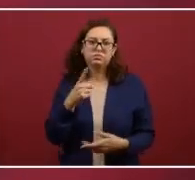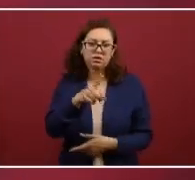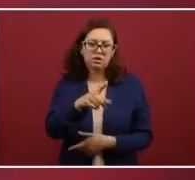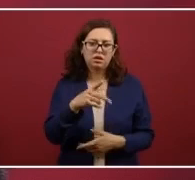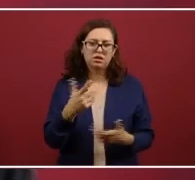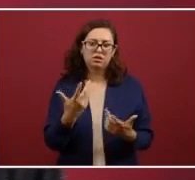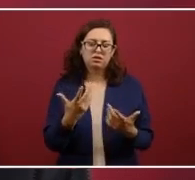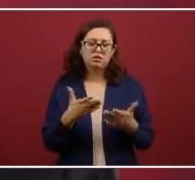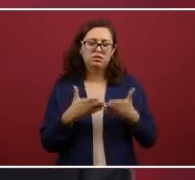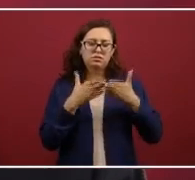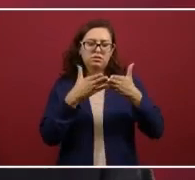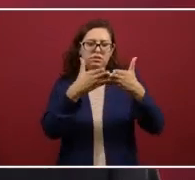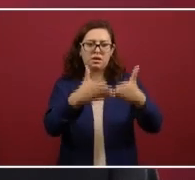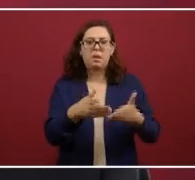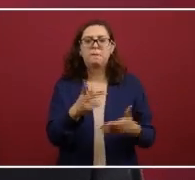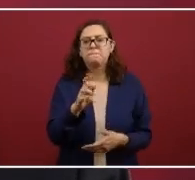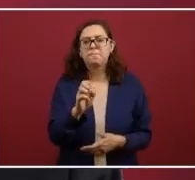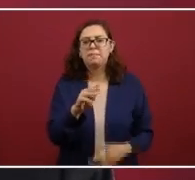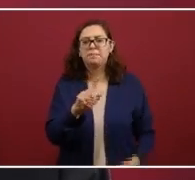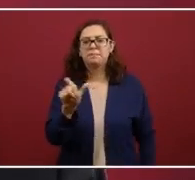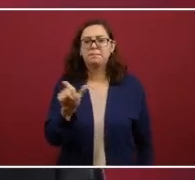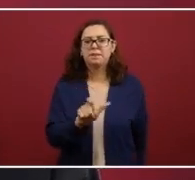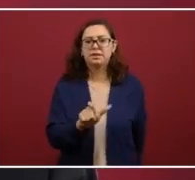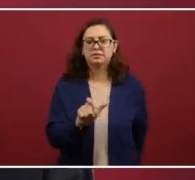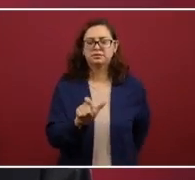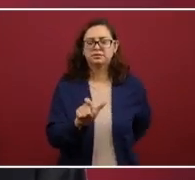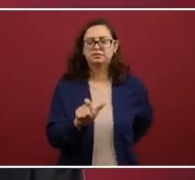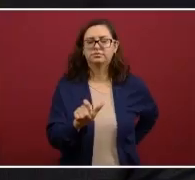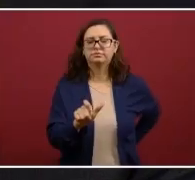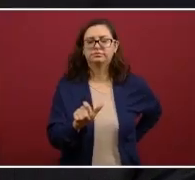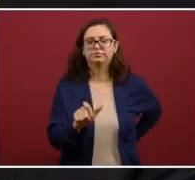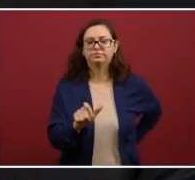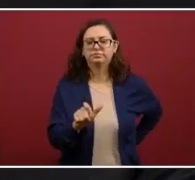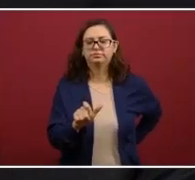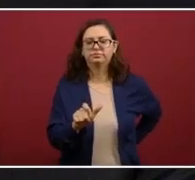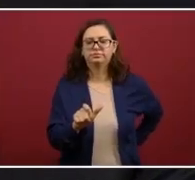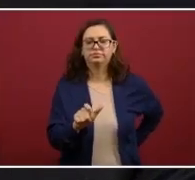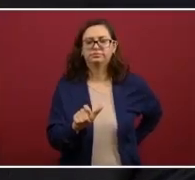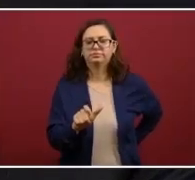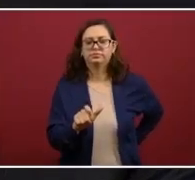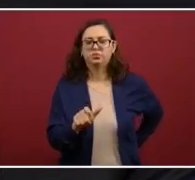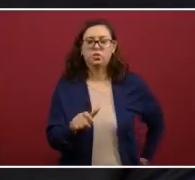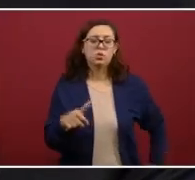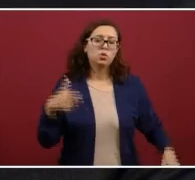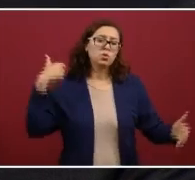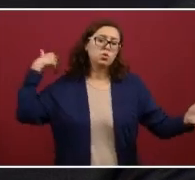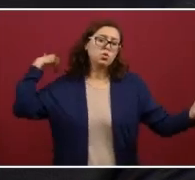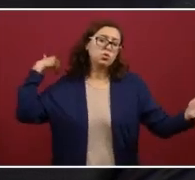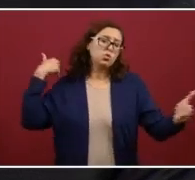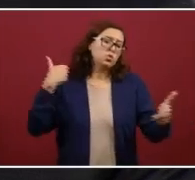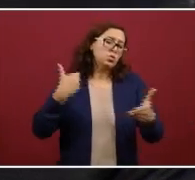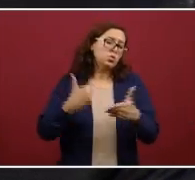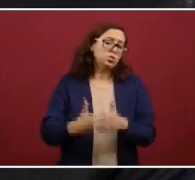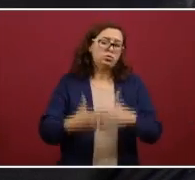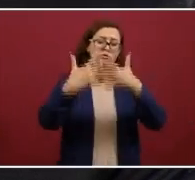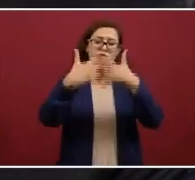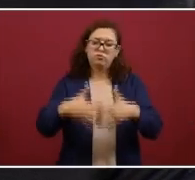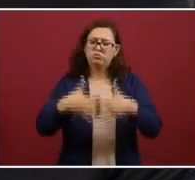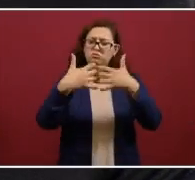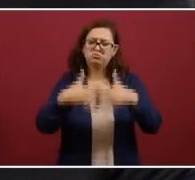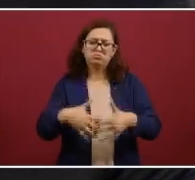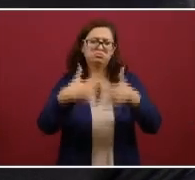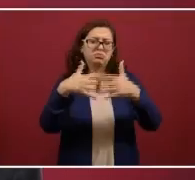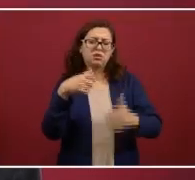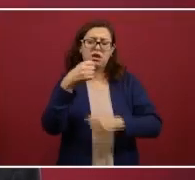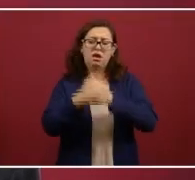terminal marina de Pemex que viene funcionando desde hace muchos